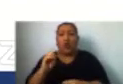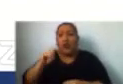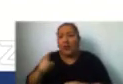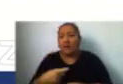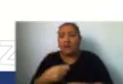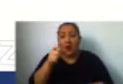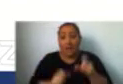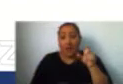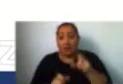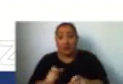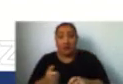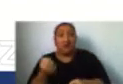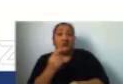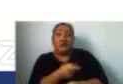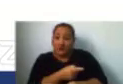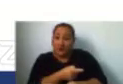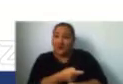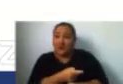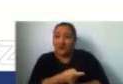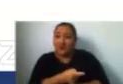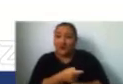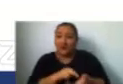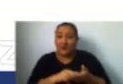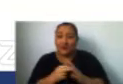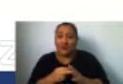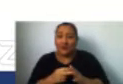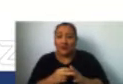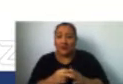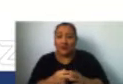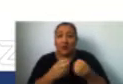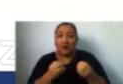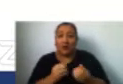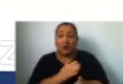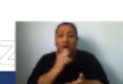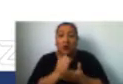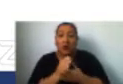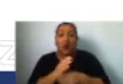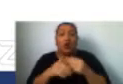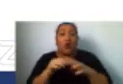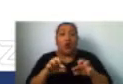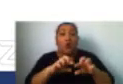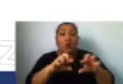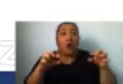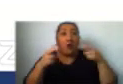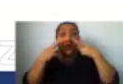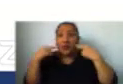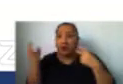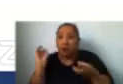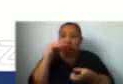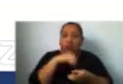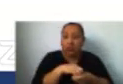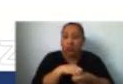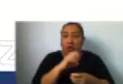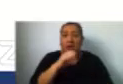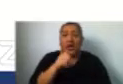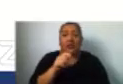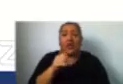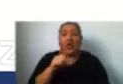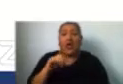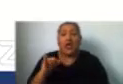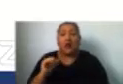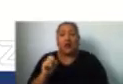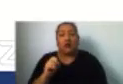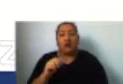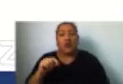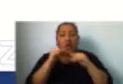personas que se autoidentificaron como parte de los pueblos Ayaninca, Cacataíbo, Quechua,